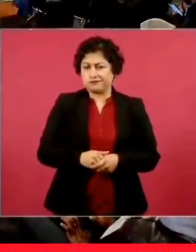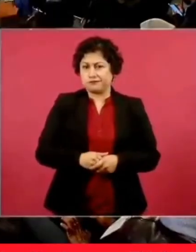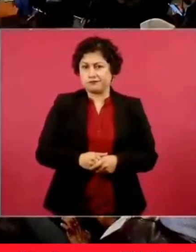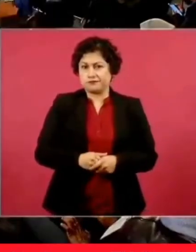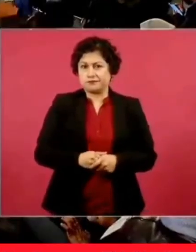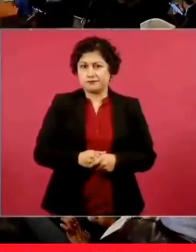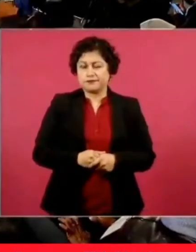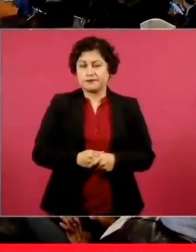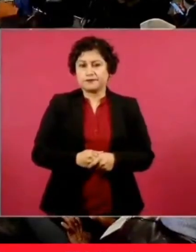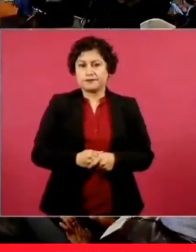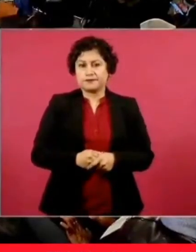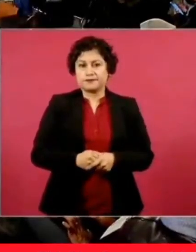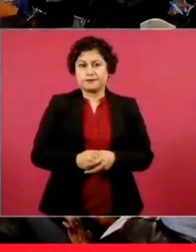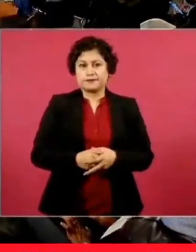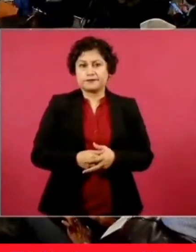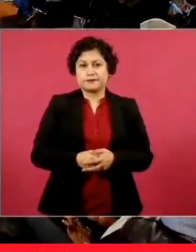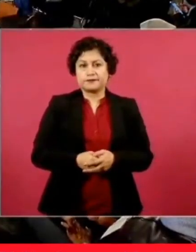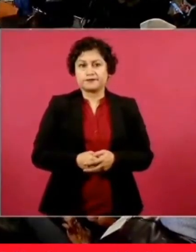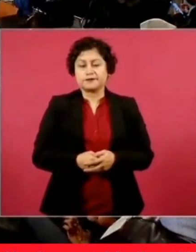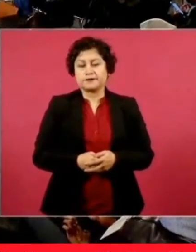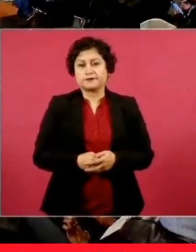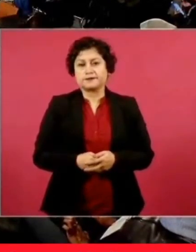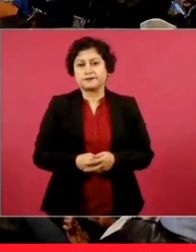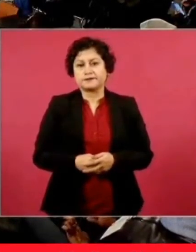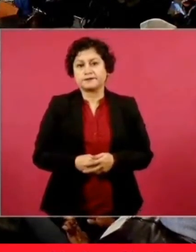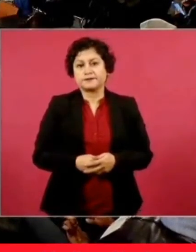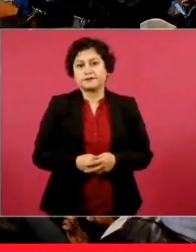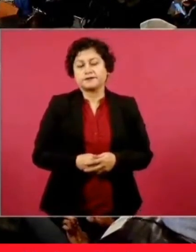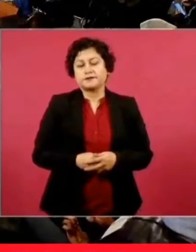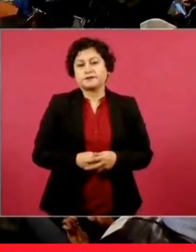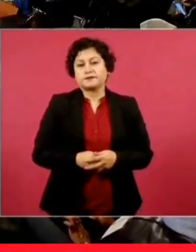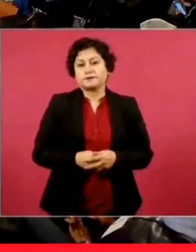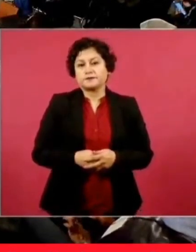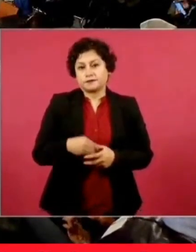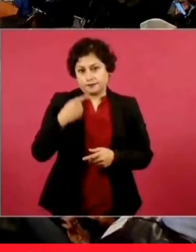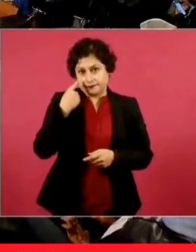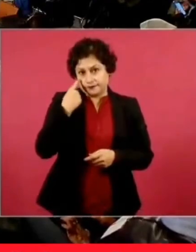Adelante. Este es el componente de inflación.